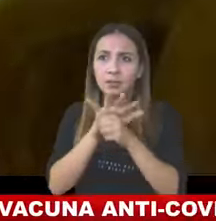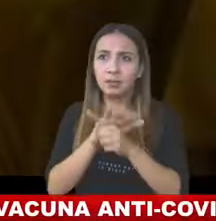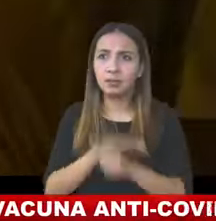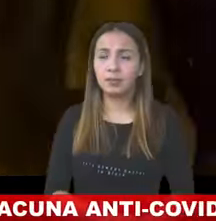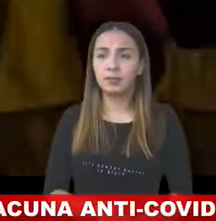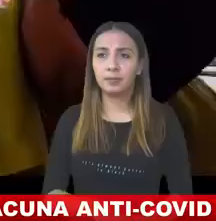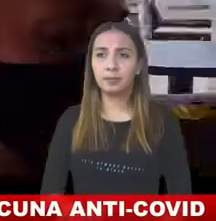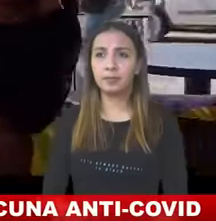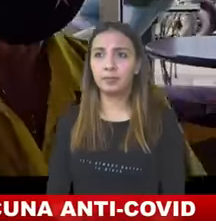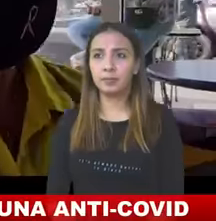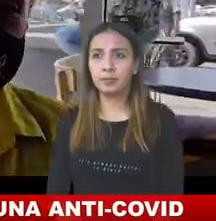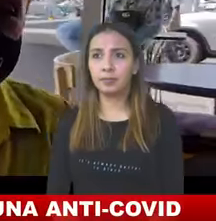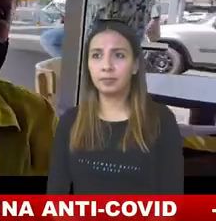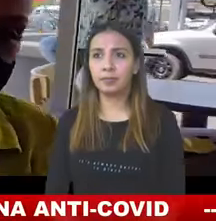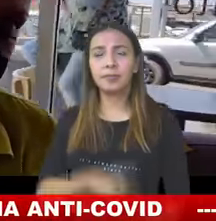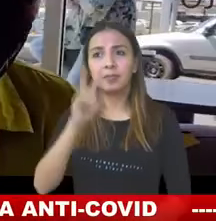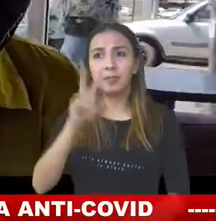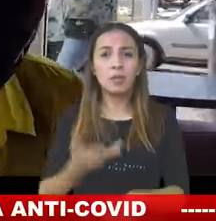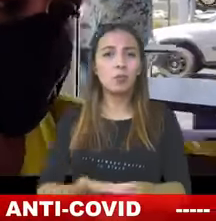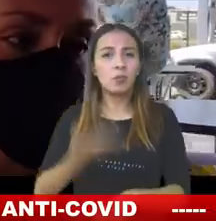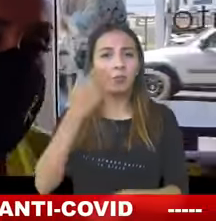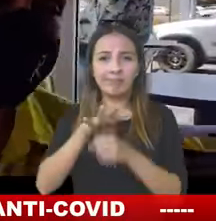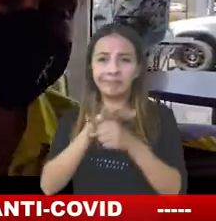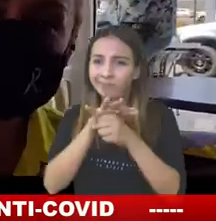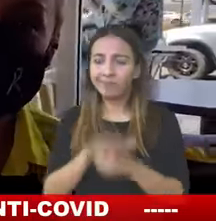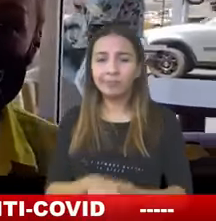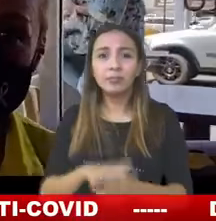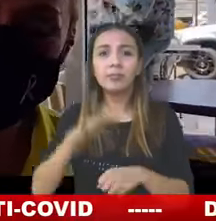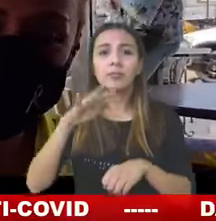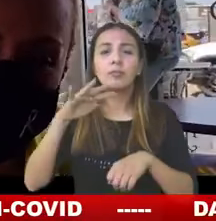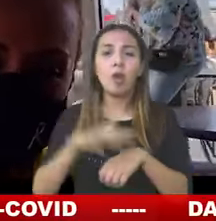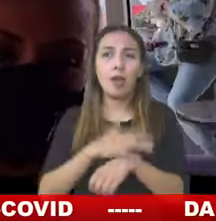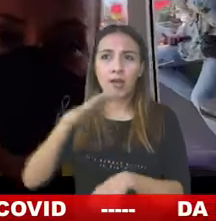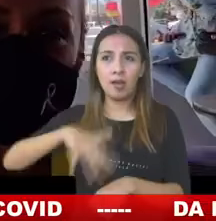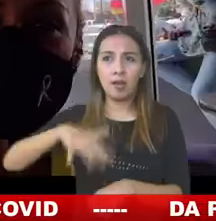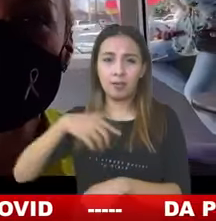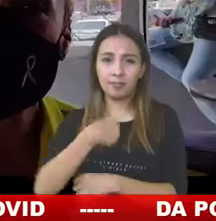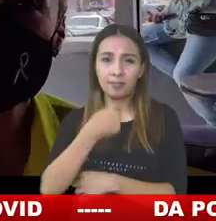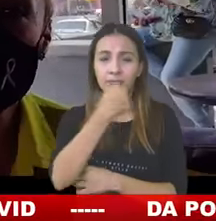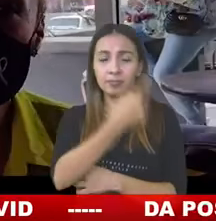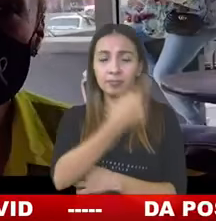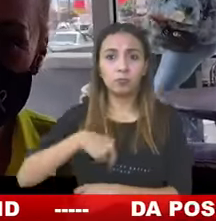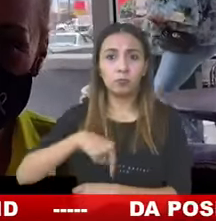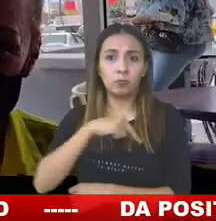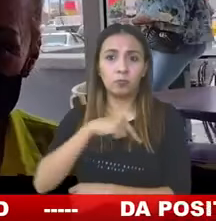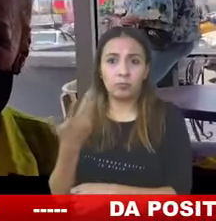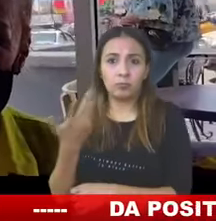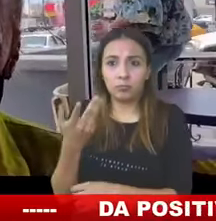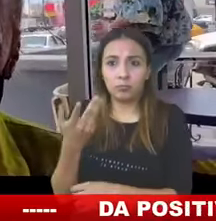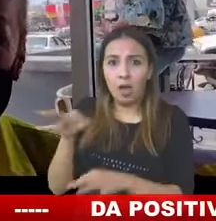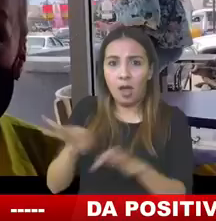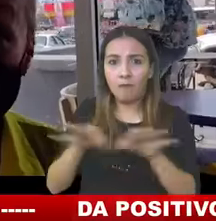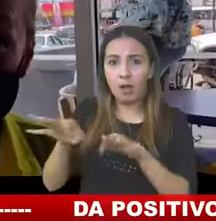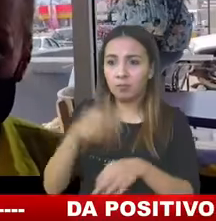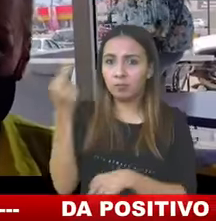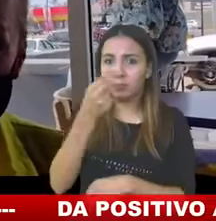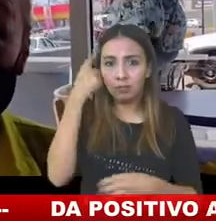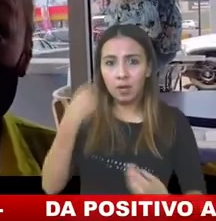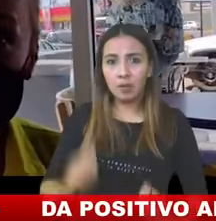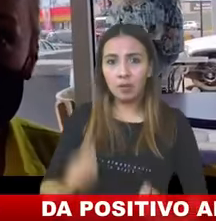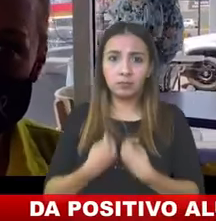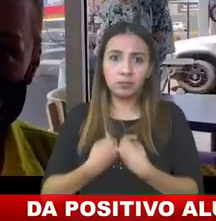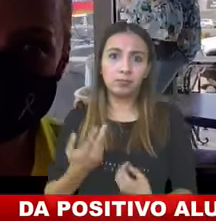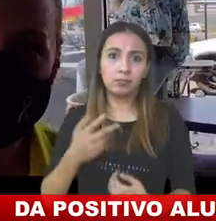luz. Ahí está. Bastante estresante porque, como le comento, nosotros dependemos de nuestro trabajo como madres de